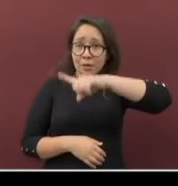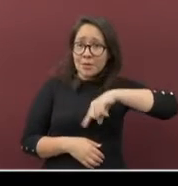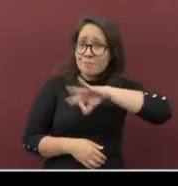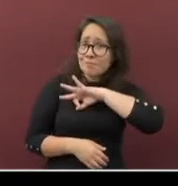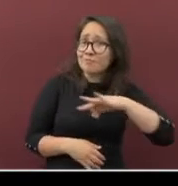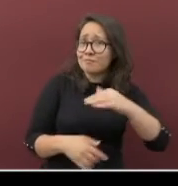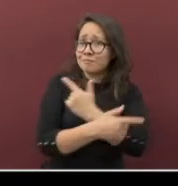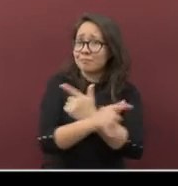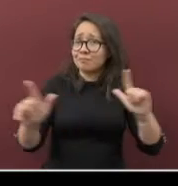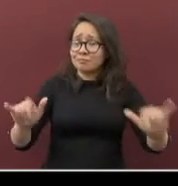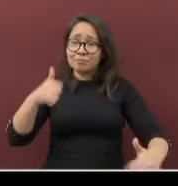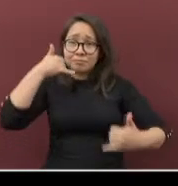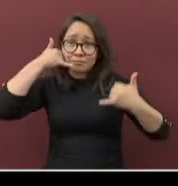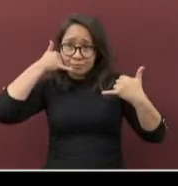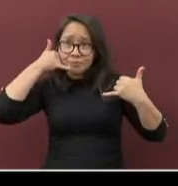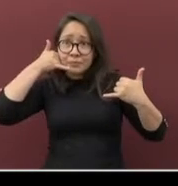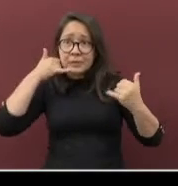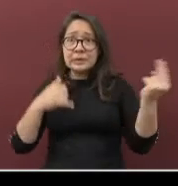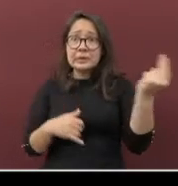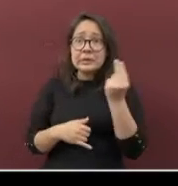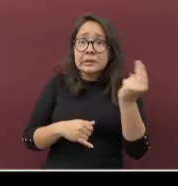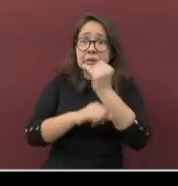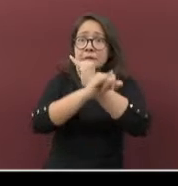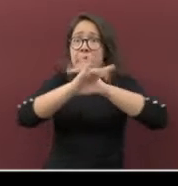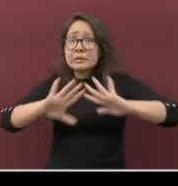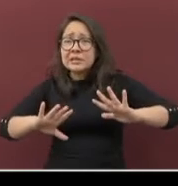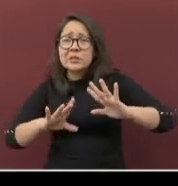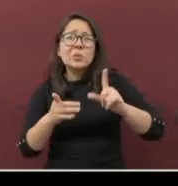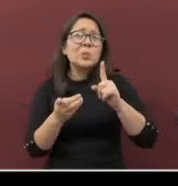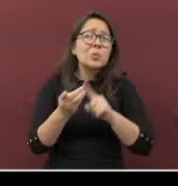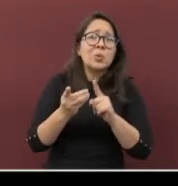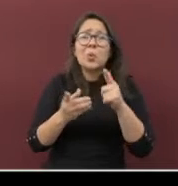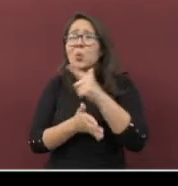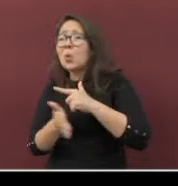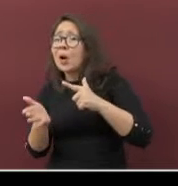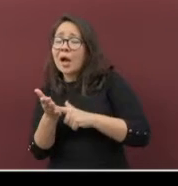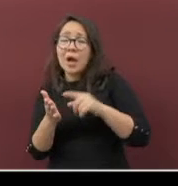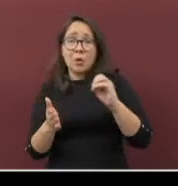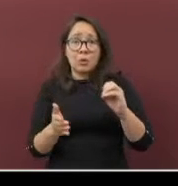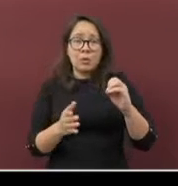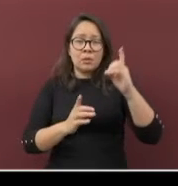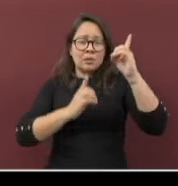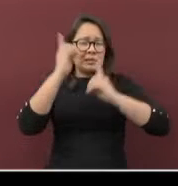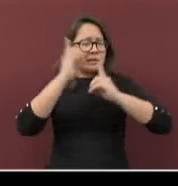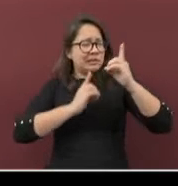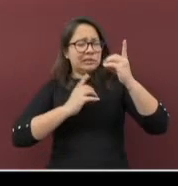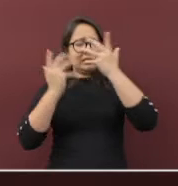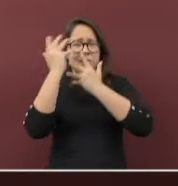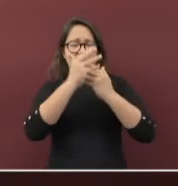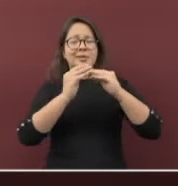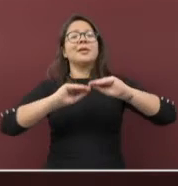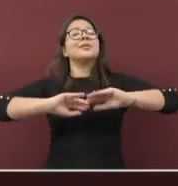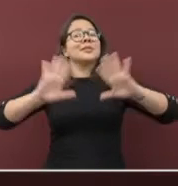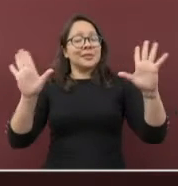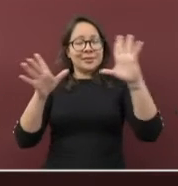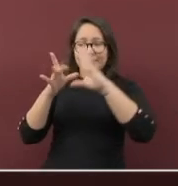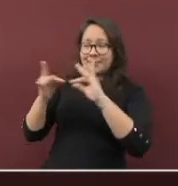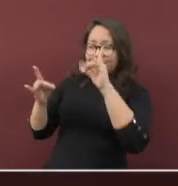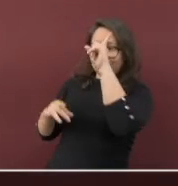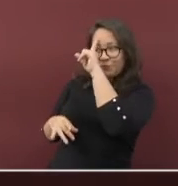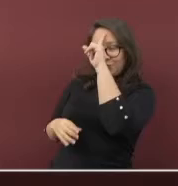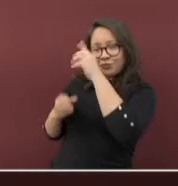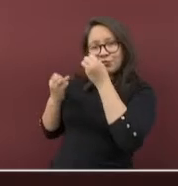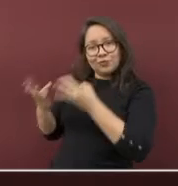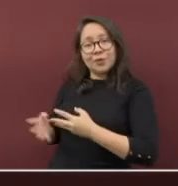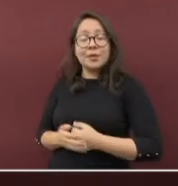cual puede usted marcar en caso de requerir asesoría o para aclarar dudas por nuestra parte